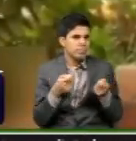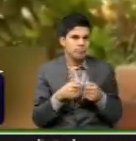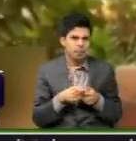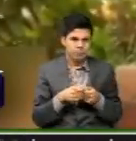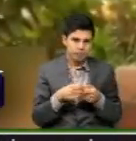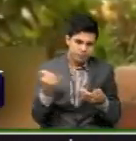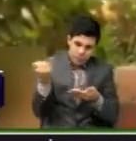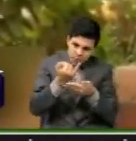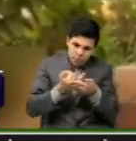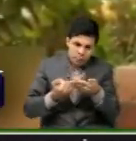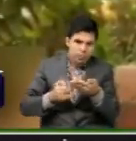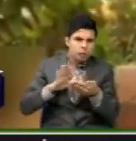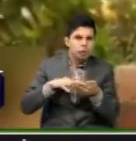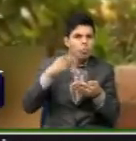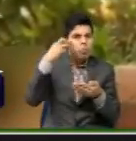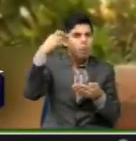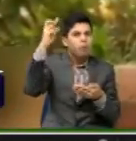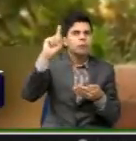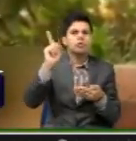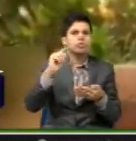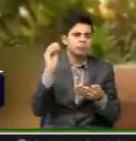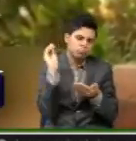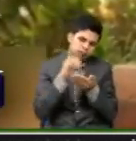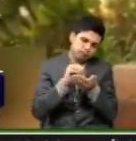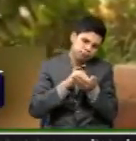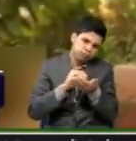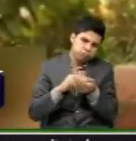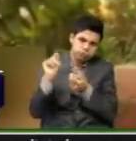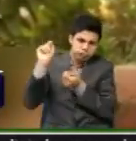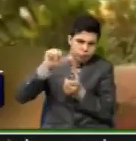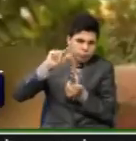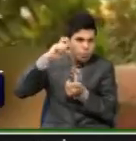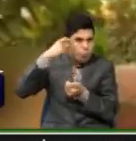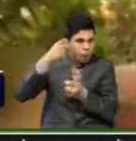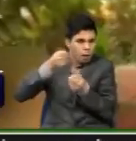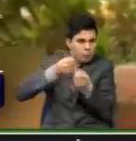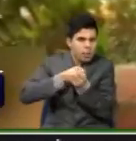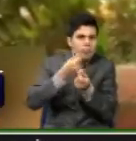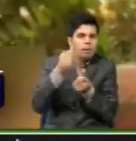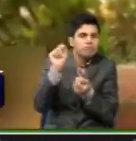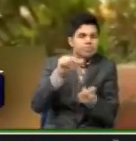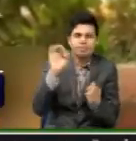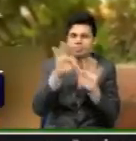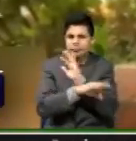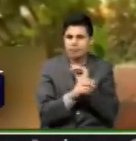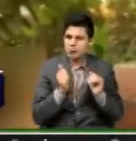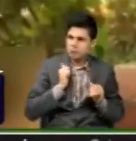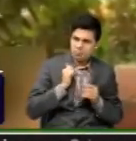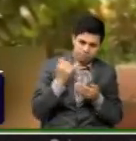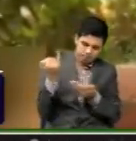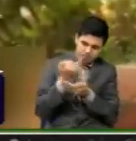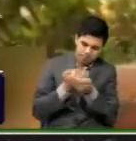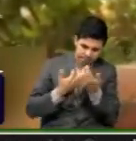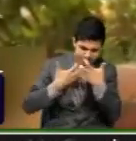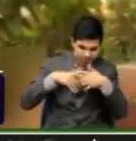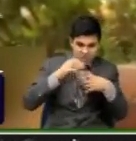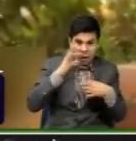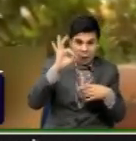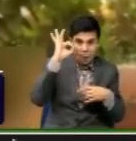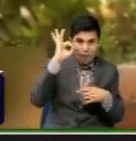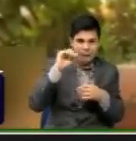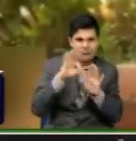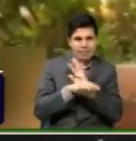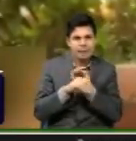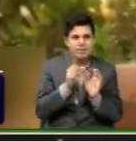cómic no es más profesional en Colombia, es por eso, porque no recibe la financiación adecuada y quienes lo hacen entonces no le alcanza para hacer productos de calidad y